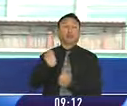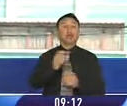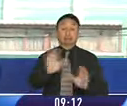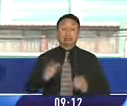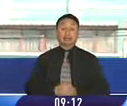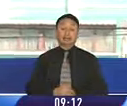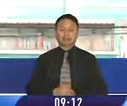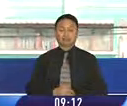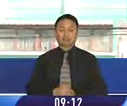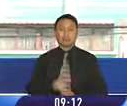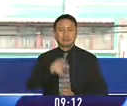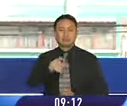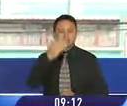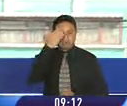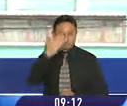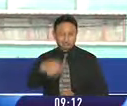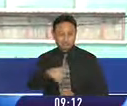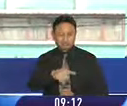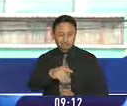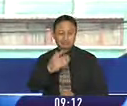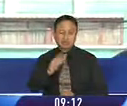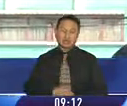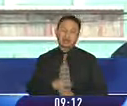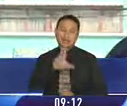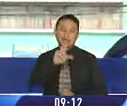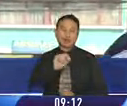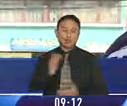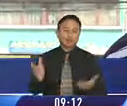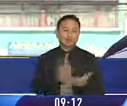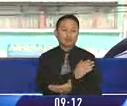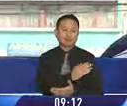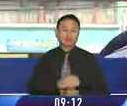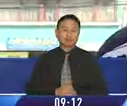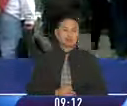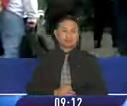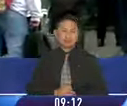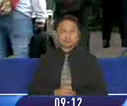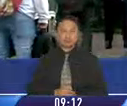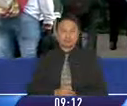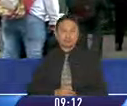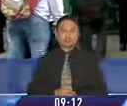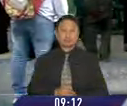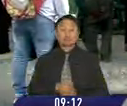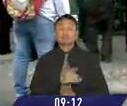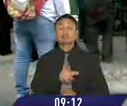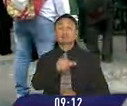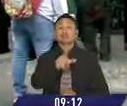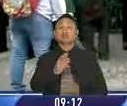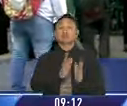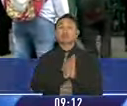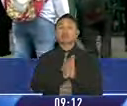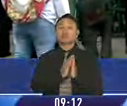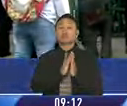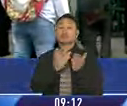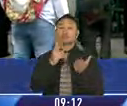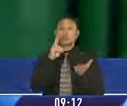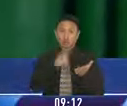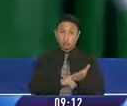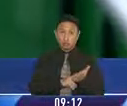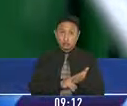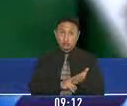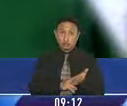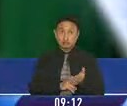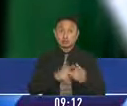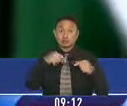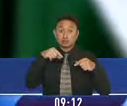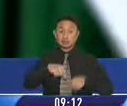estos documentos y obviamente el consulado al darse cuenta, pues procede a realizar lo que es una negación. Los solicitantes de estas visas temen que los